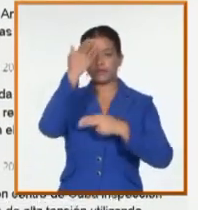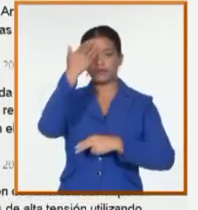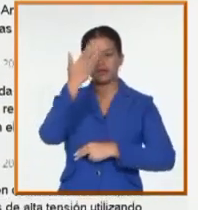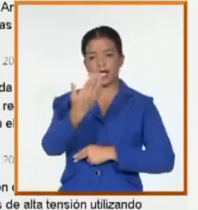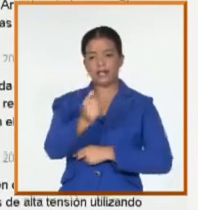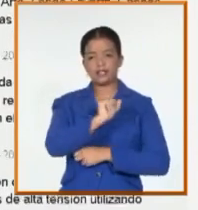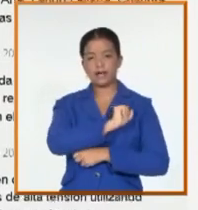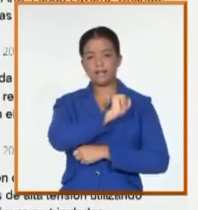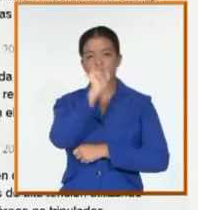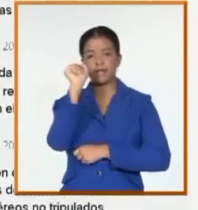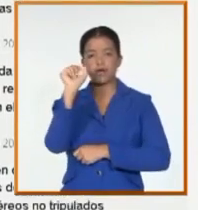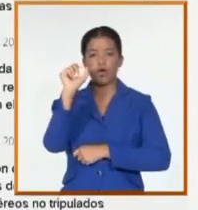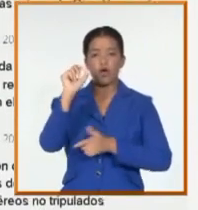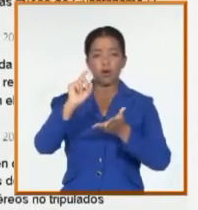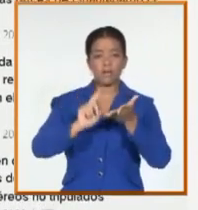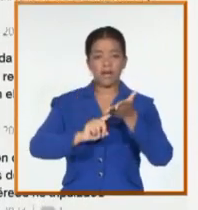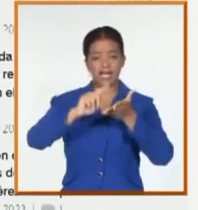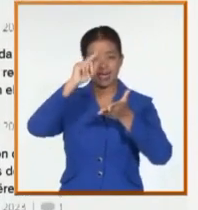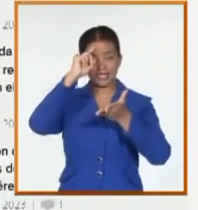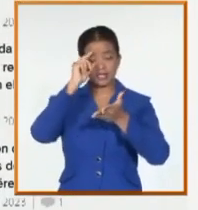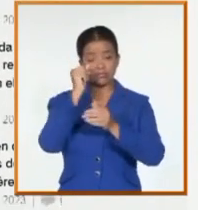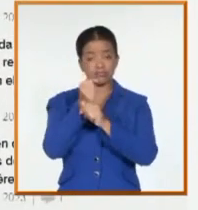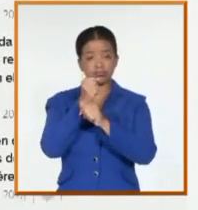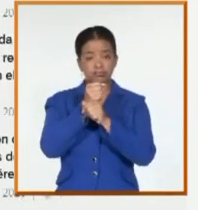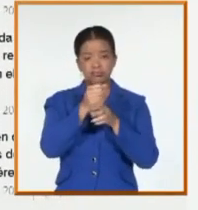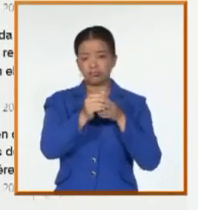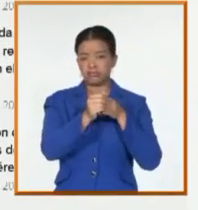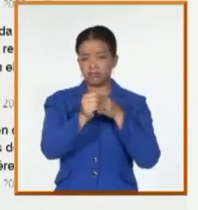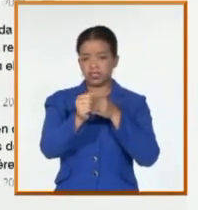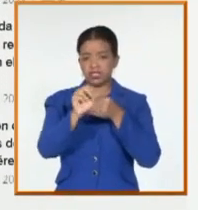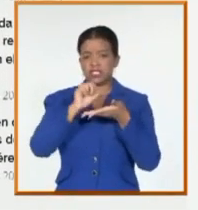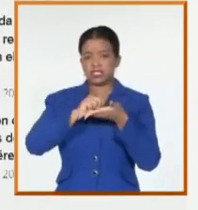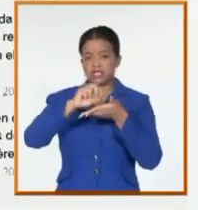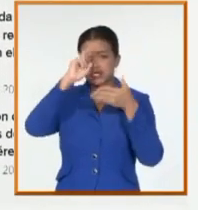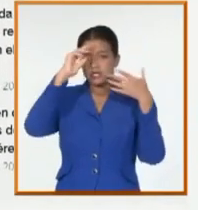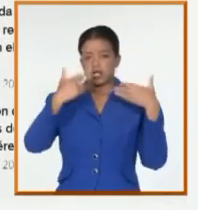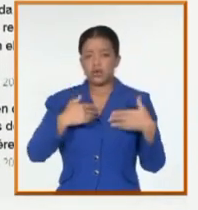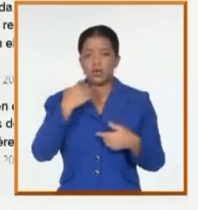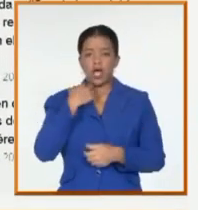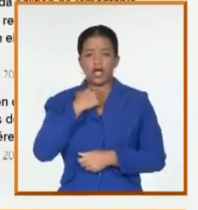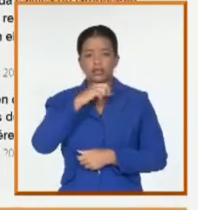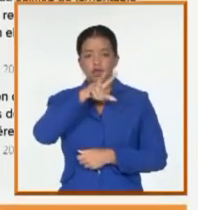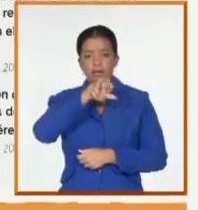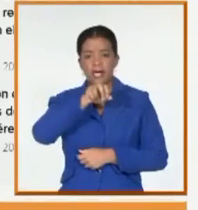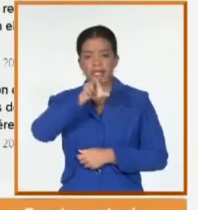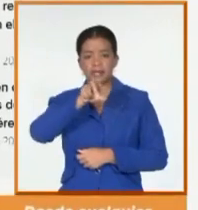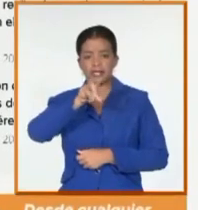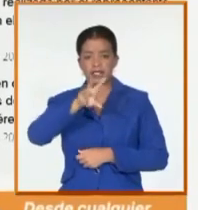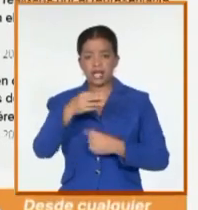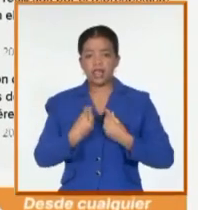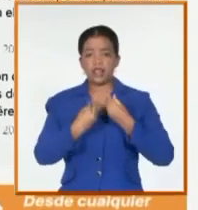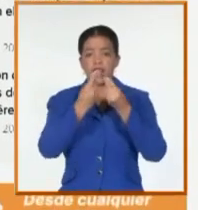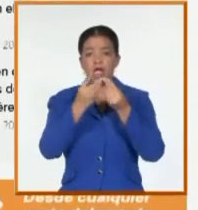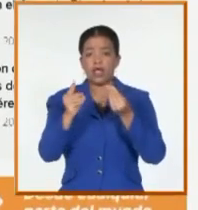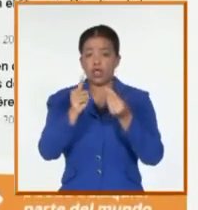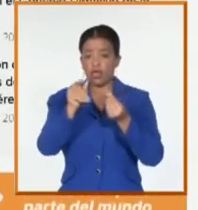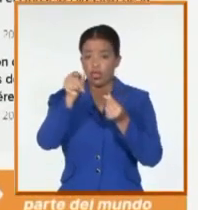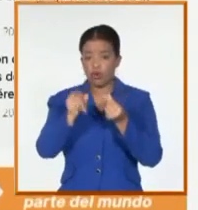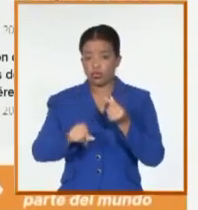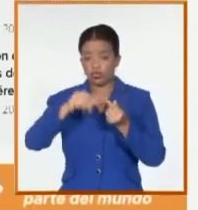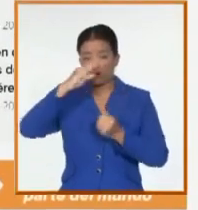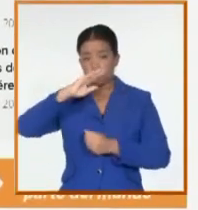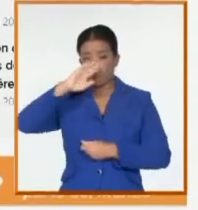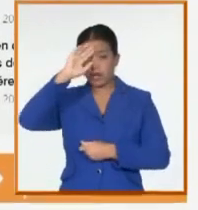premio de la Ops a la gestión y al liderazgo en los servicios de salud en el 2023 otorgado al doctor cubano Alfredo Darío